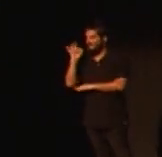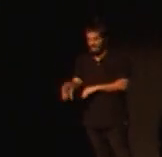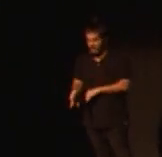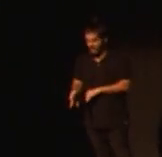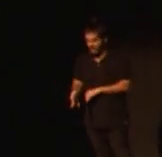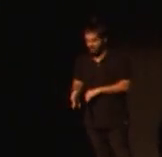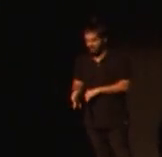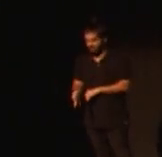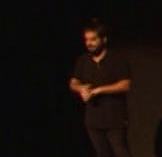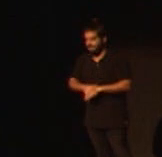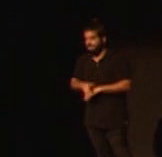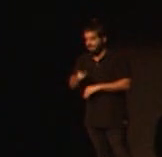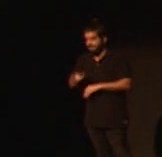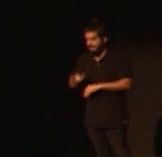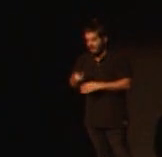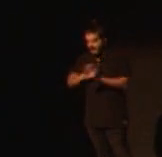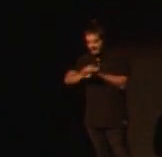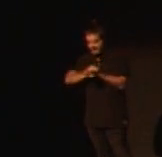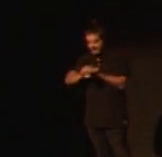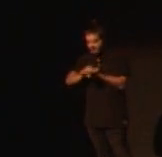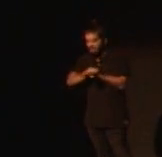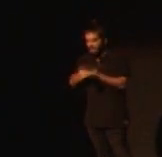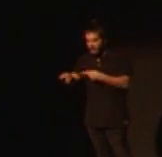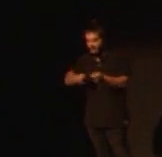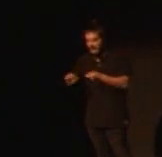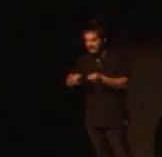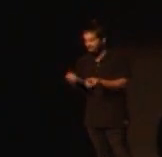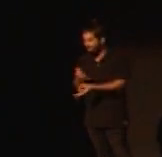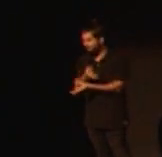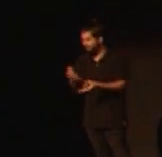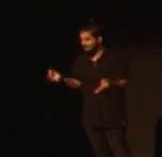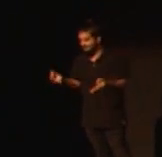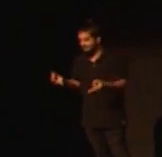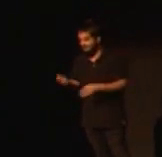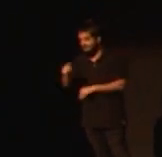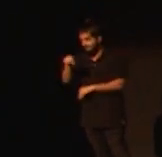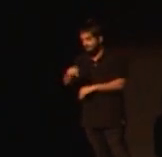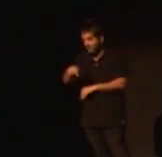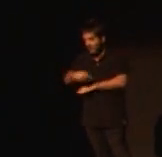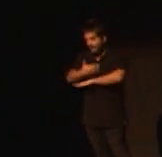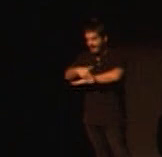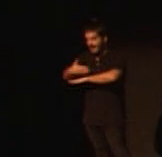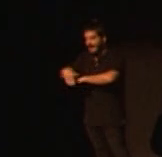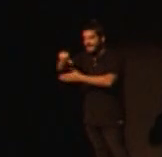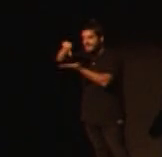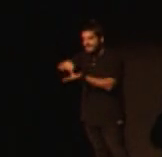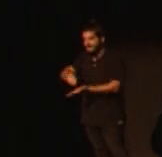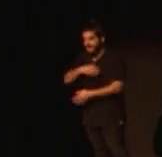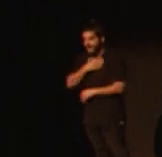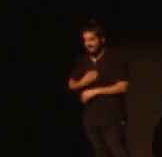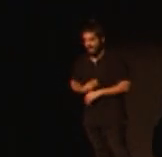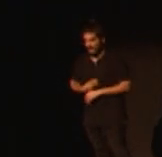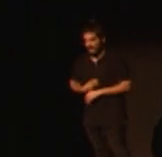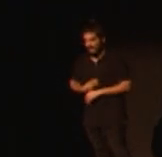terminal punto de venta. Hoy las tenemos en las calles de Murcia, en las calles céntricas de Murcia,